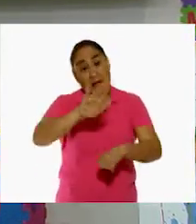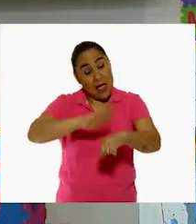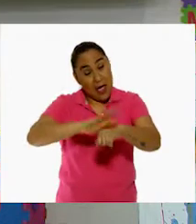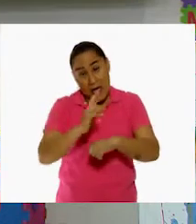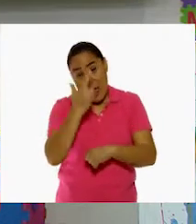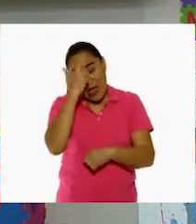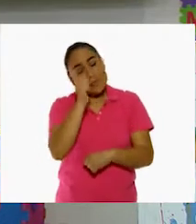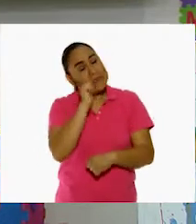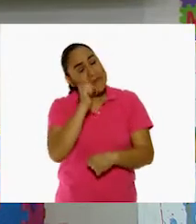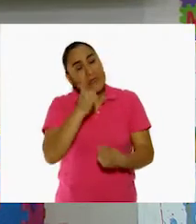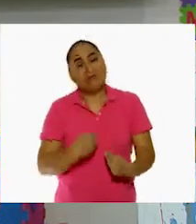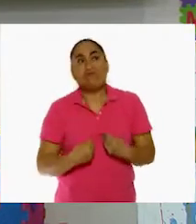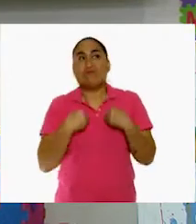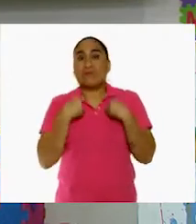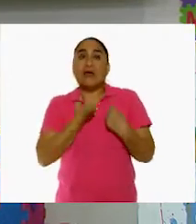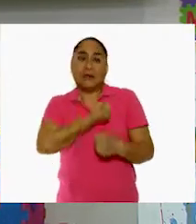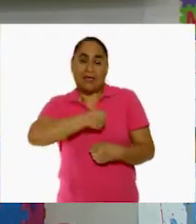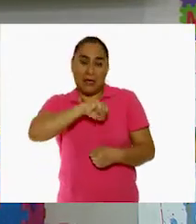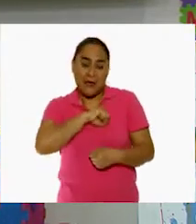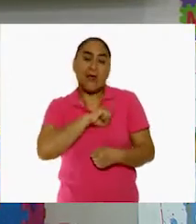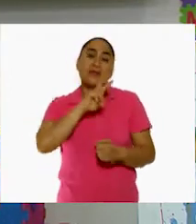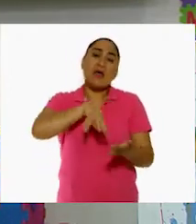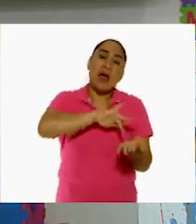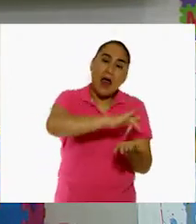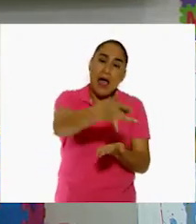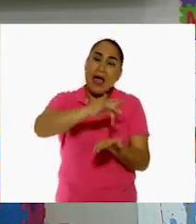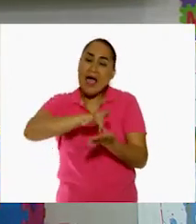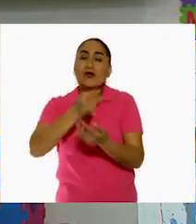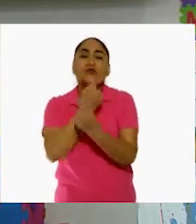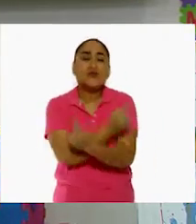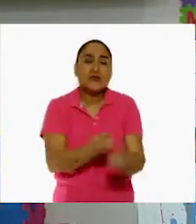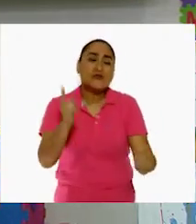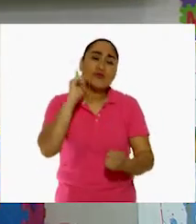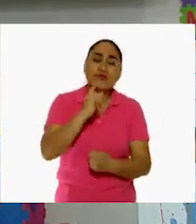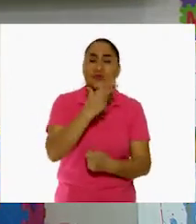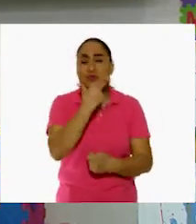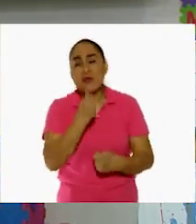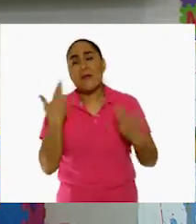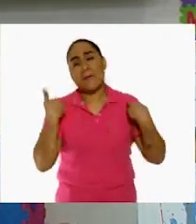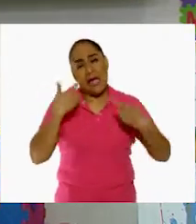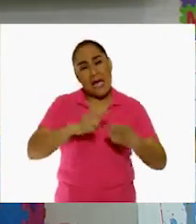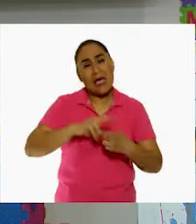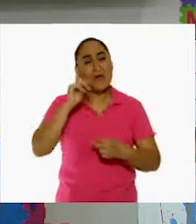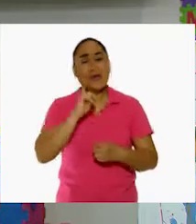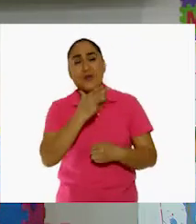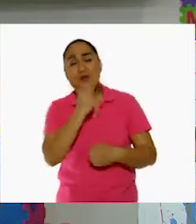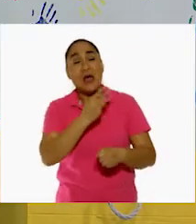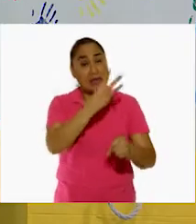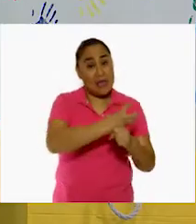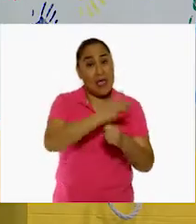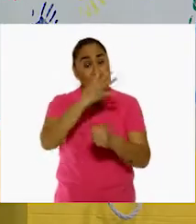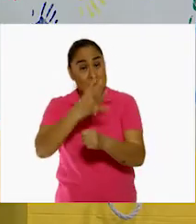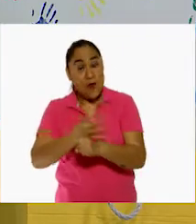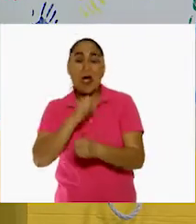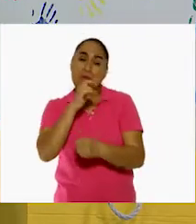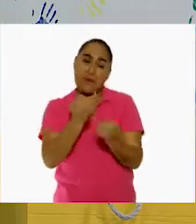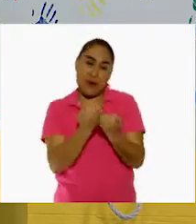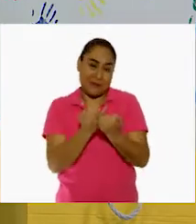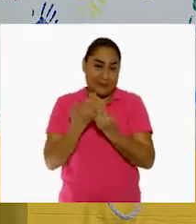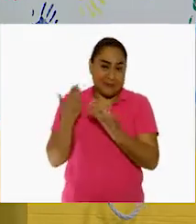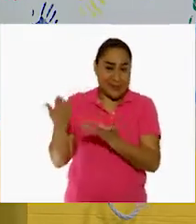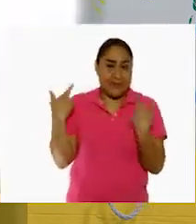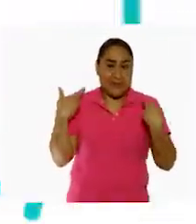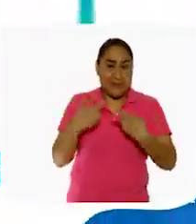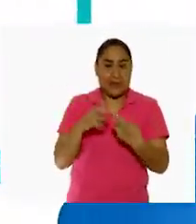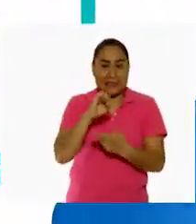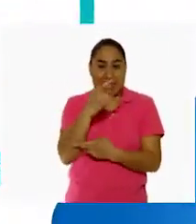saludablemente. También agradecemos a las niñas, a los niños, las maestras y los maestros de tercero y de cuarto grado, así como al maestro Sergio